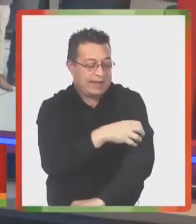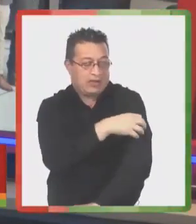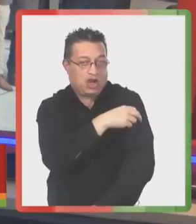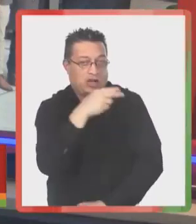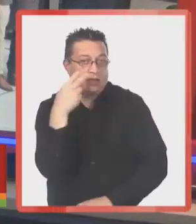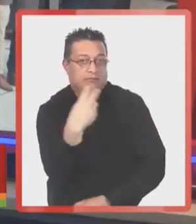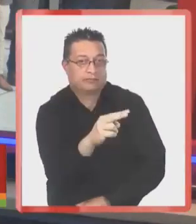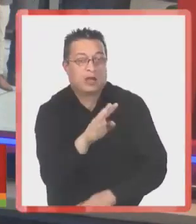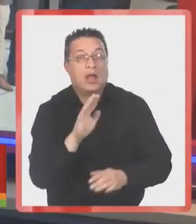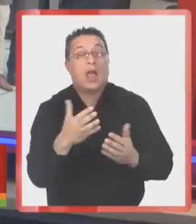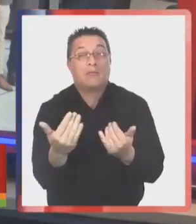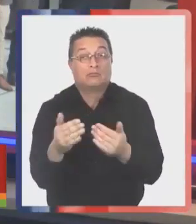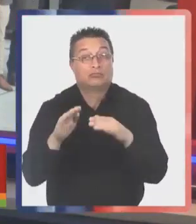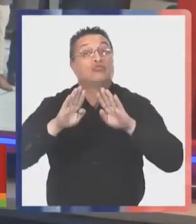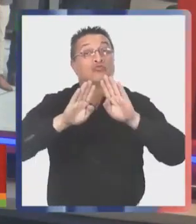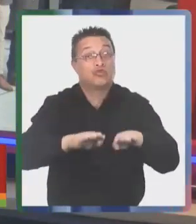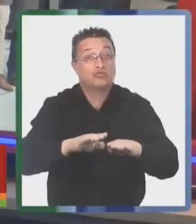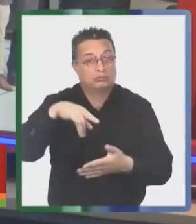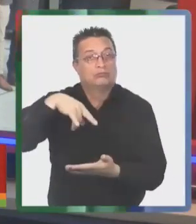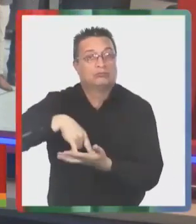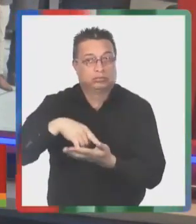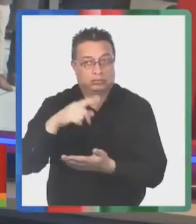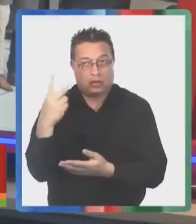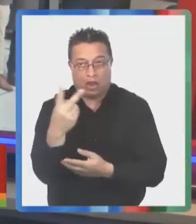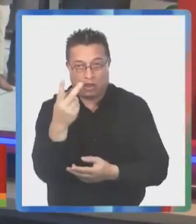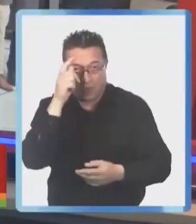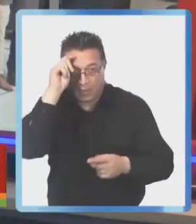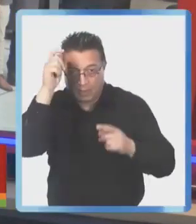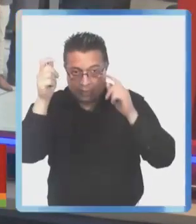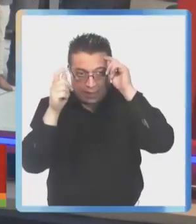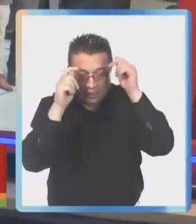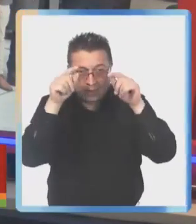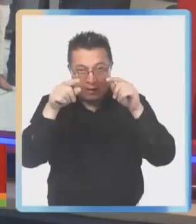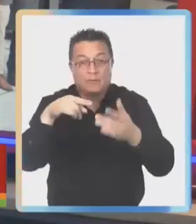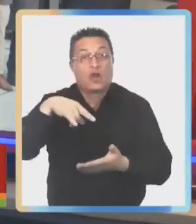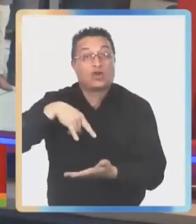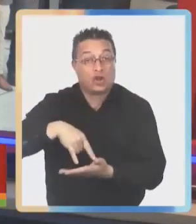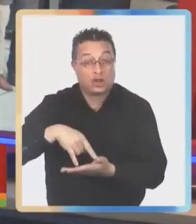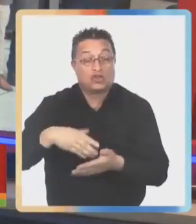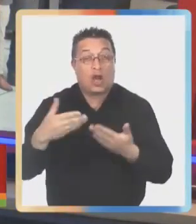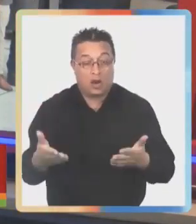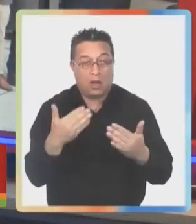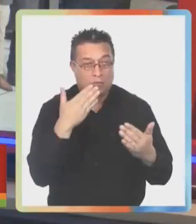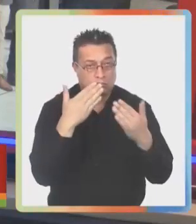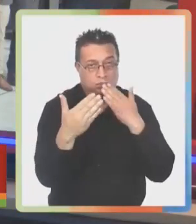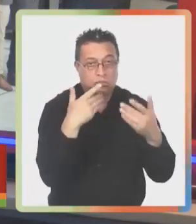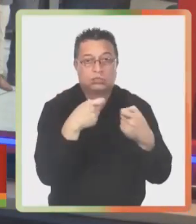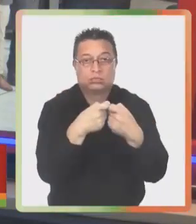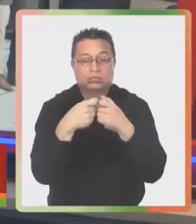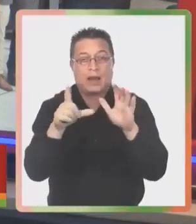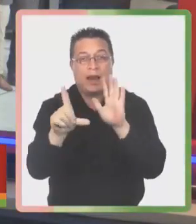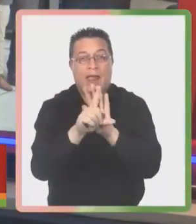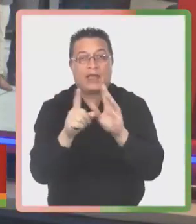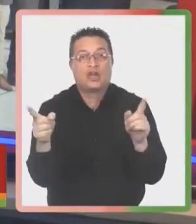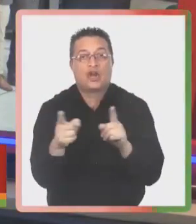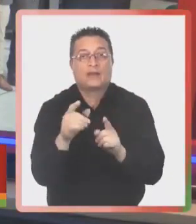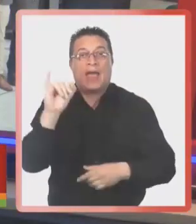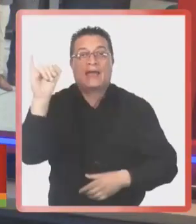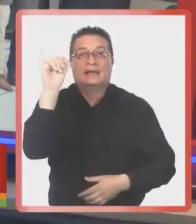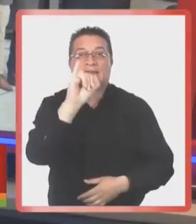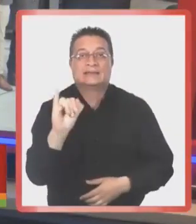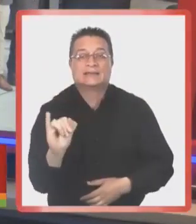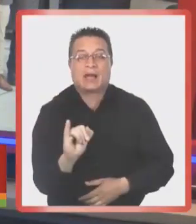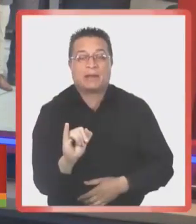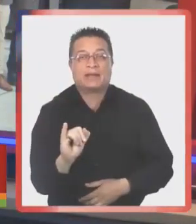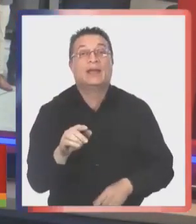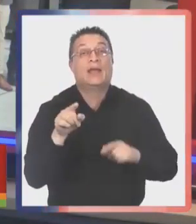a las regiones del país y esperan el apoyo de los parlamentarios a ambas iniciativas. El Congreso está además en plena discusión de la ley corta de